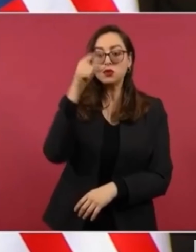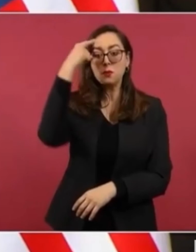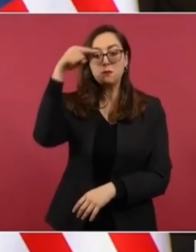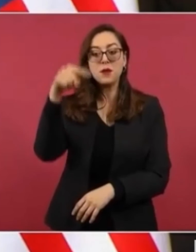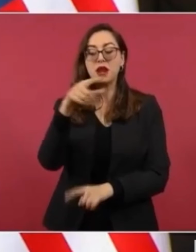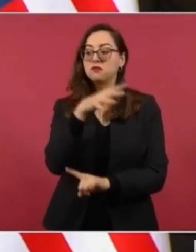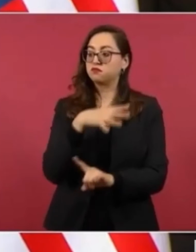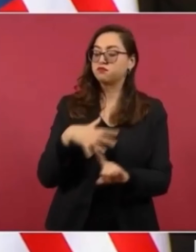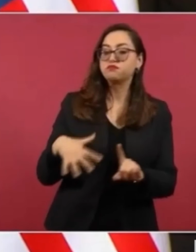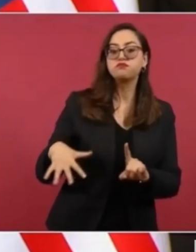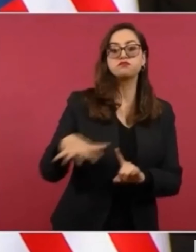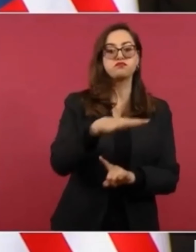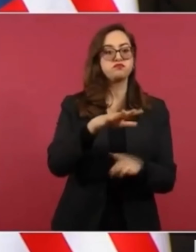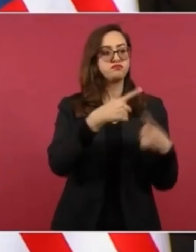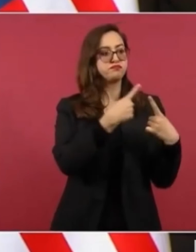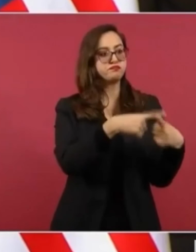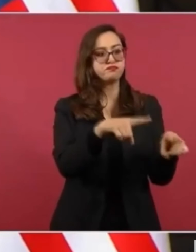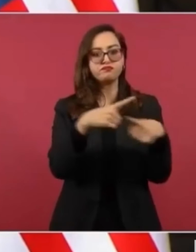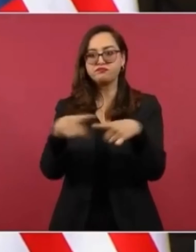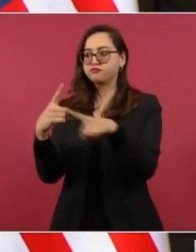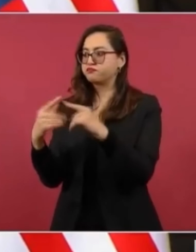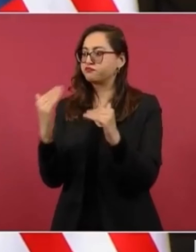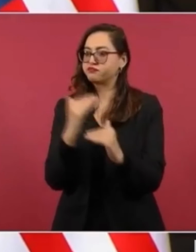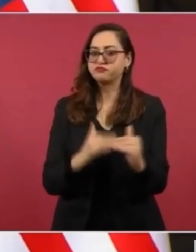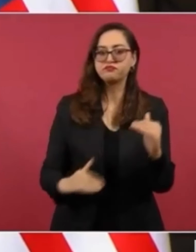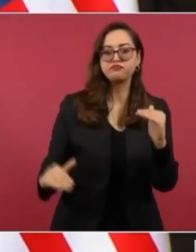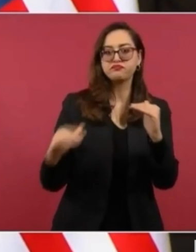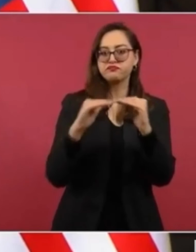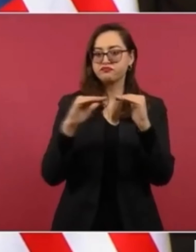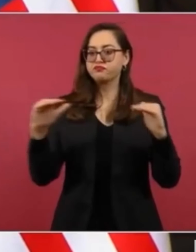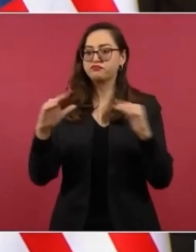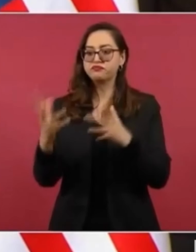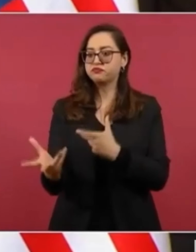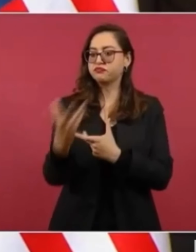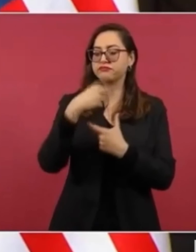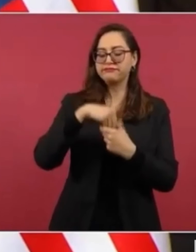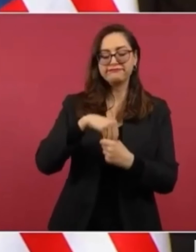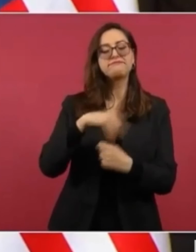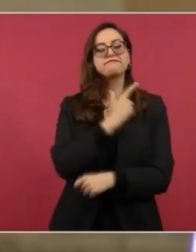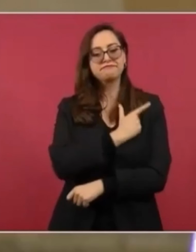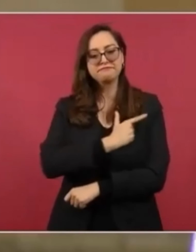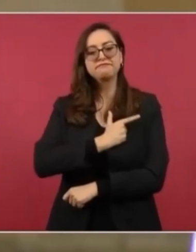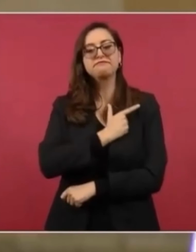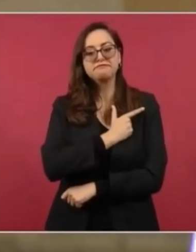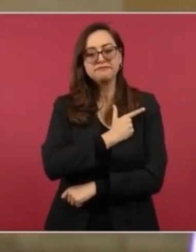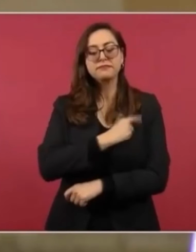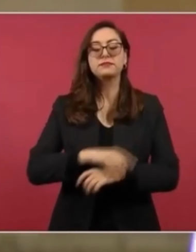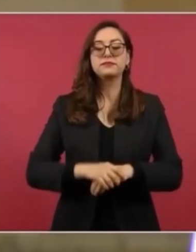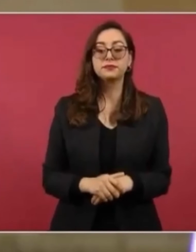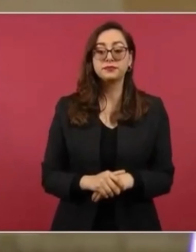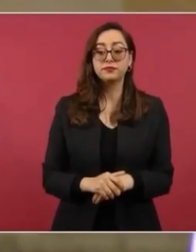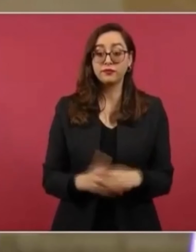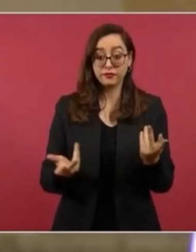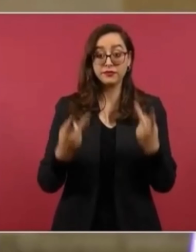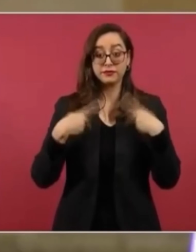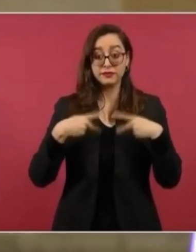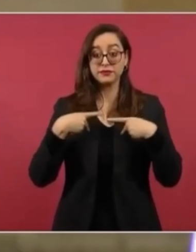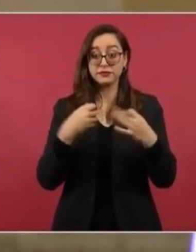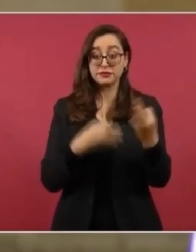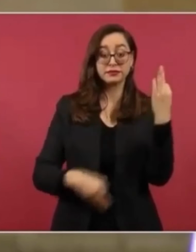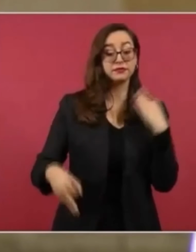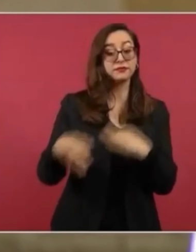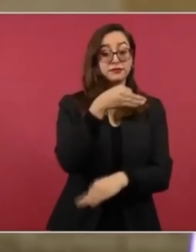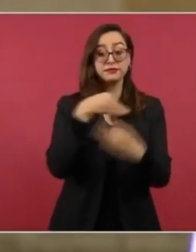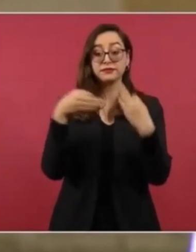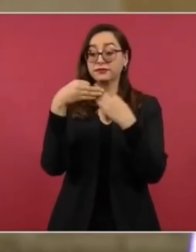sociedad más diversa, igualitaria e inclusiva. Una sociedad en la que haya oportunidades para